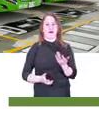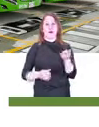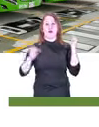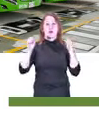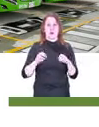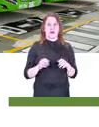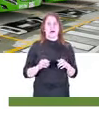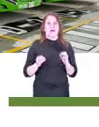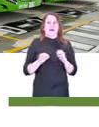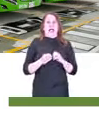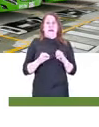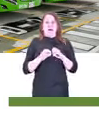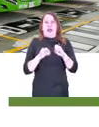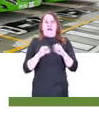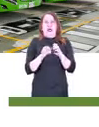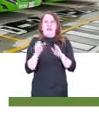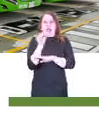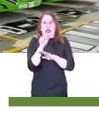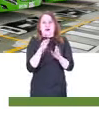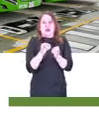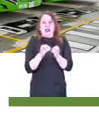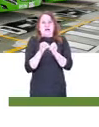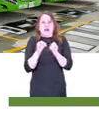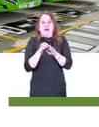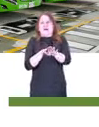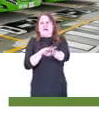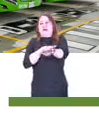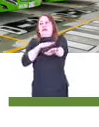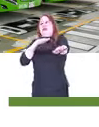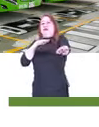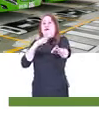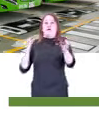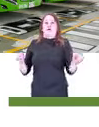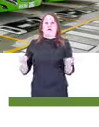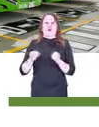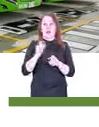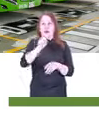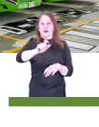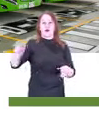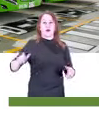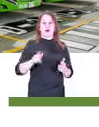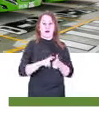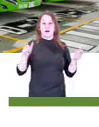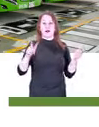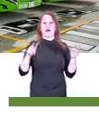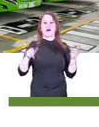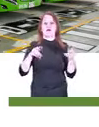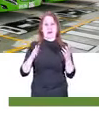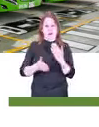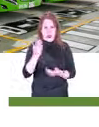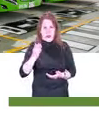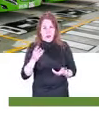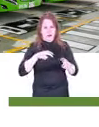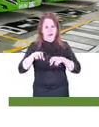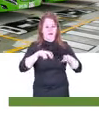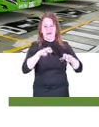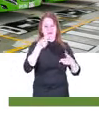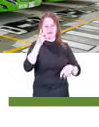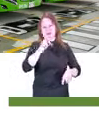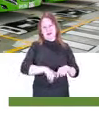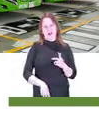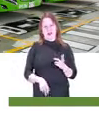y más y más vehículos y también aumentando y aumentando la cantidad de la población y querer movernos más fácil. Tenemos que